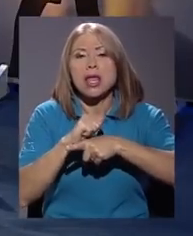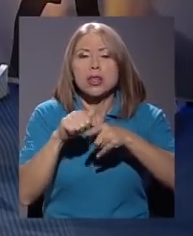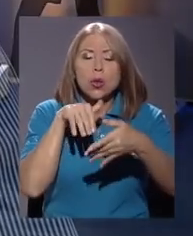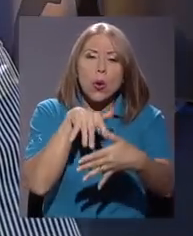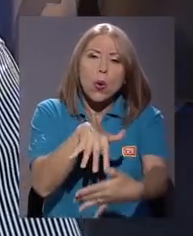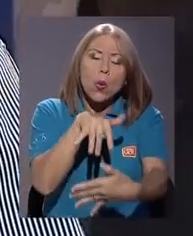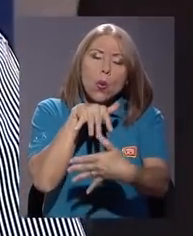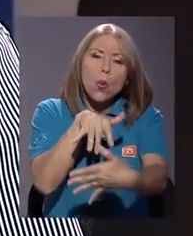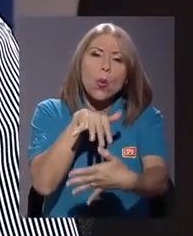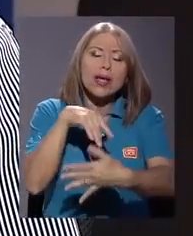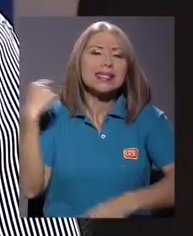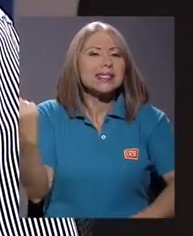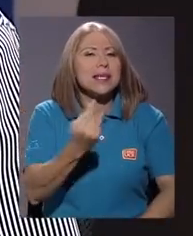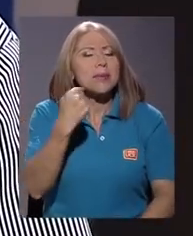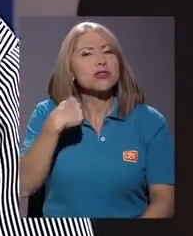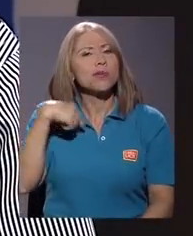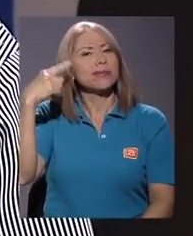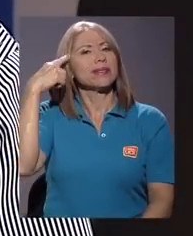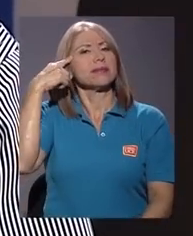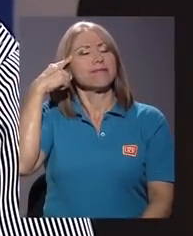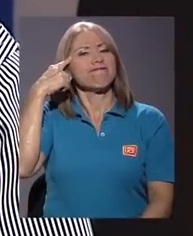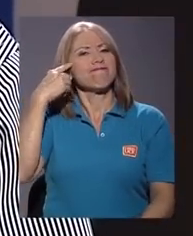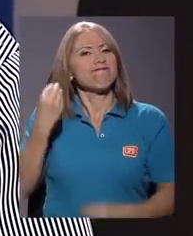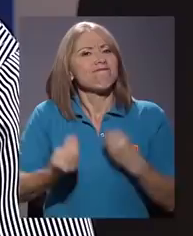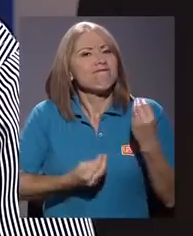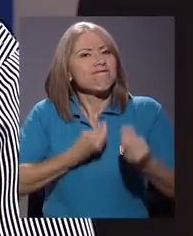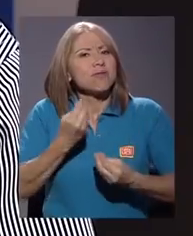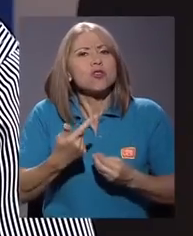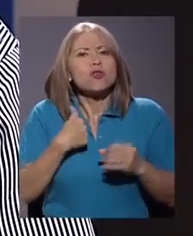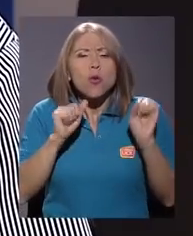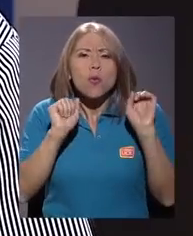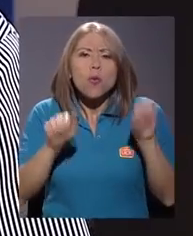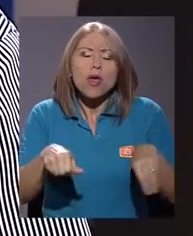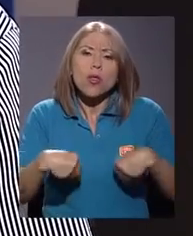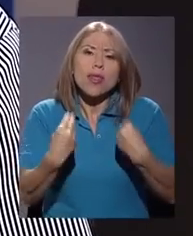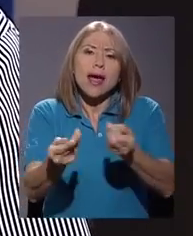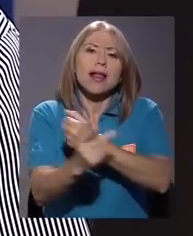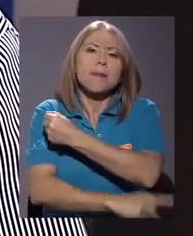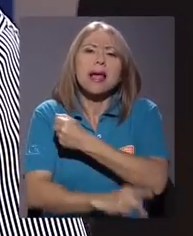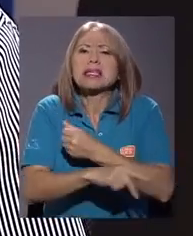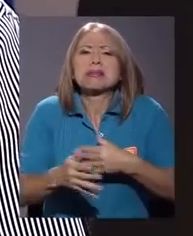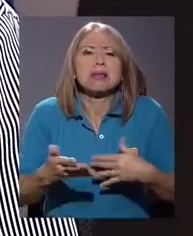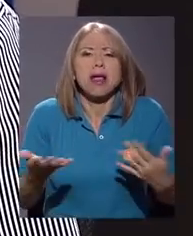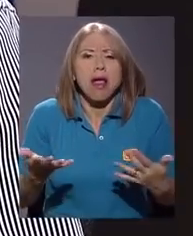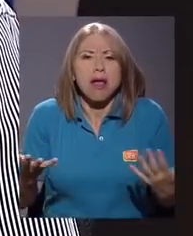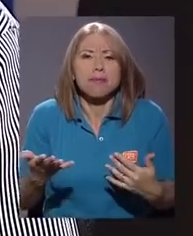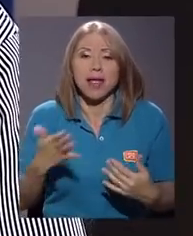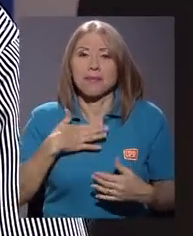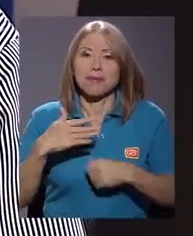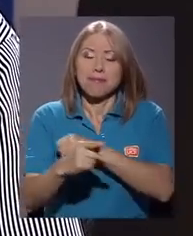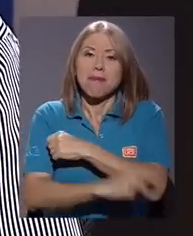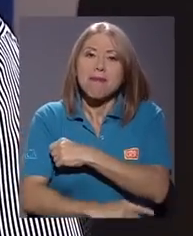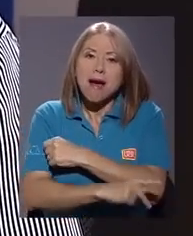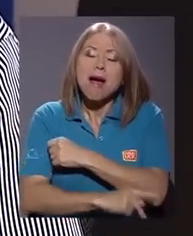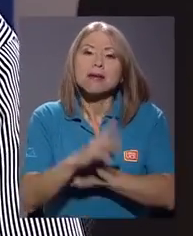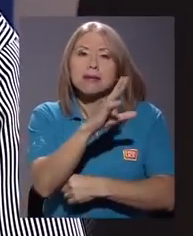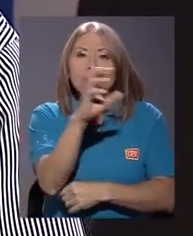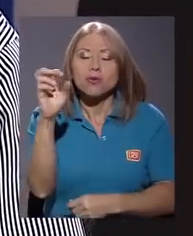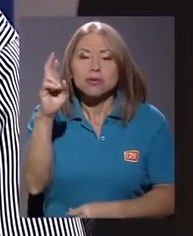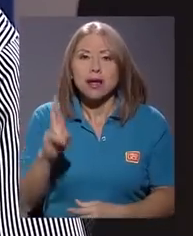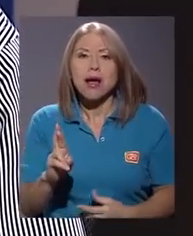mente qu le puedo devolver yo verdad al al país a mi país a Costa Rica